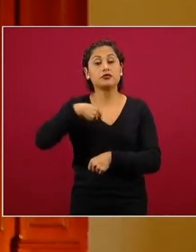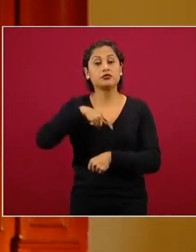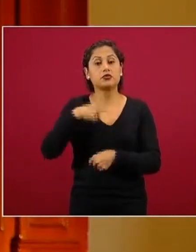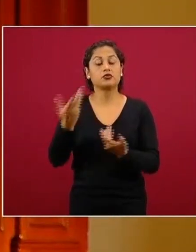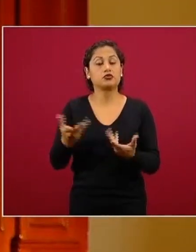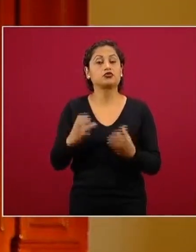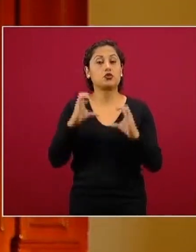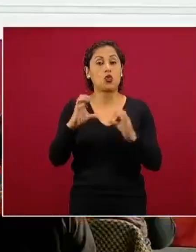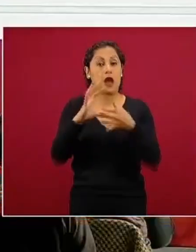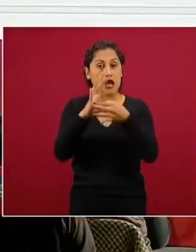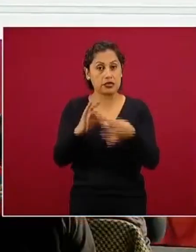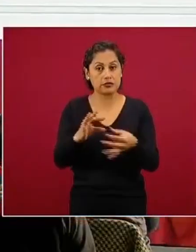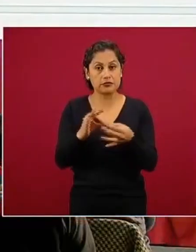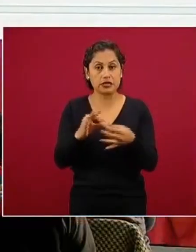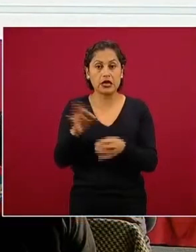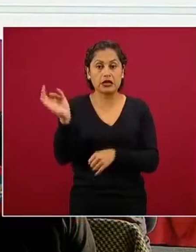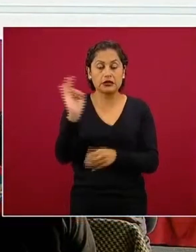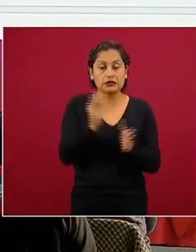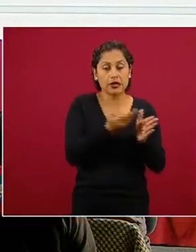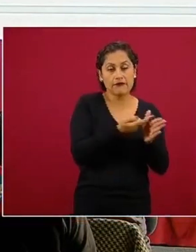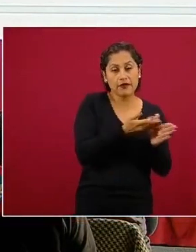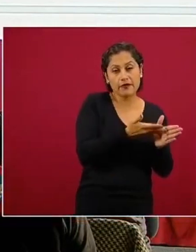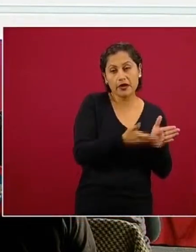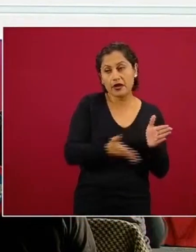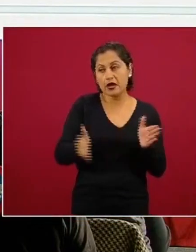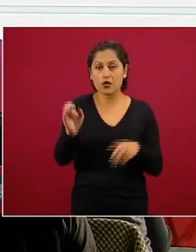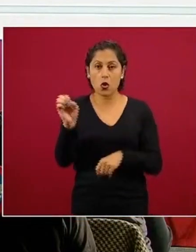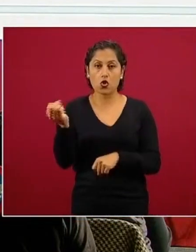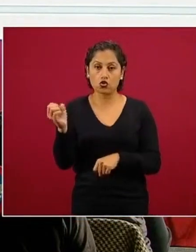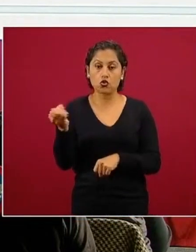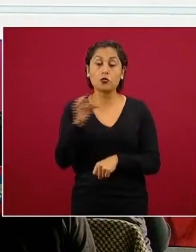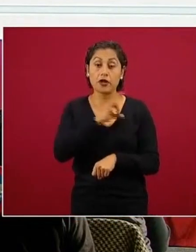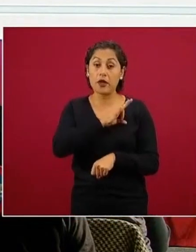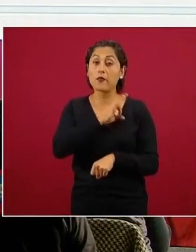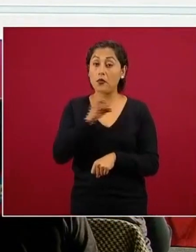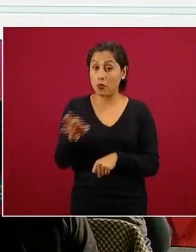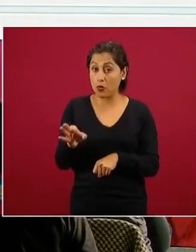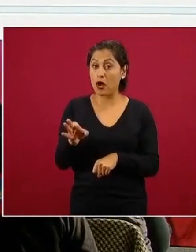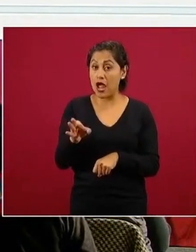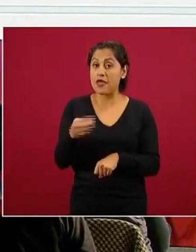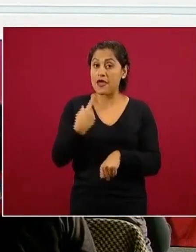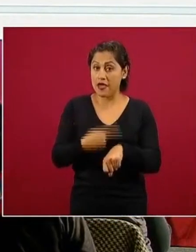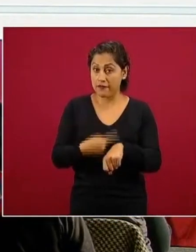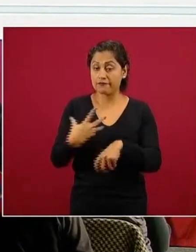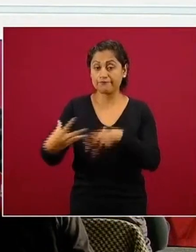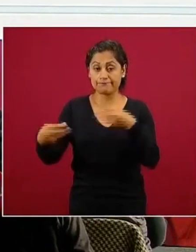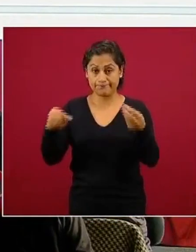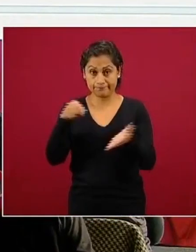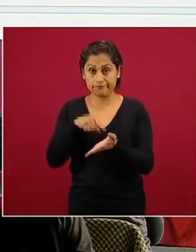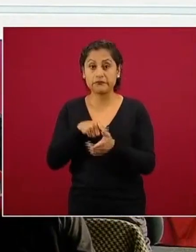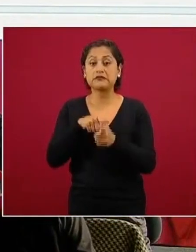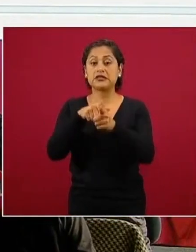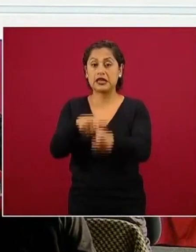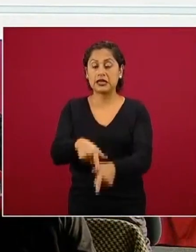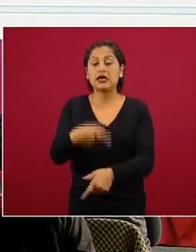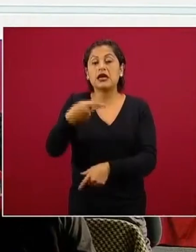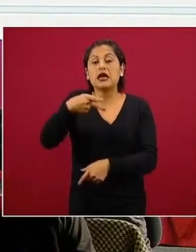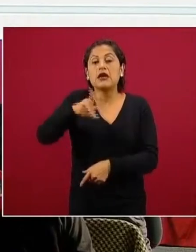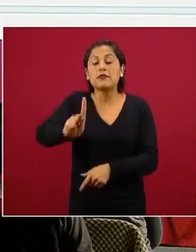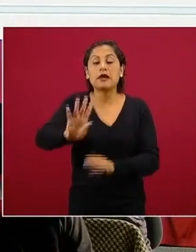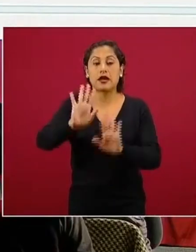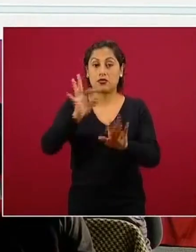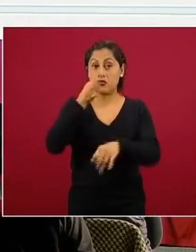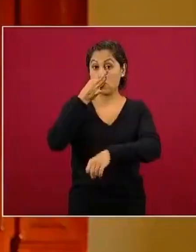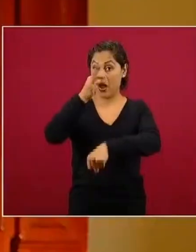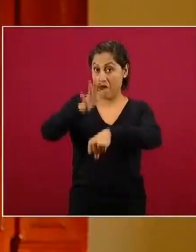podía durar desde febrero y hasta octubre, pero además podía estar más allá de octubre, no lo olvidemos, lo hemos dicho